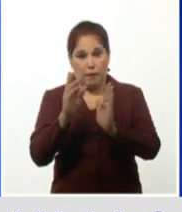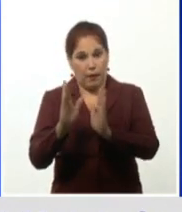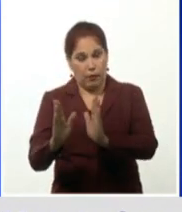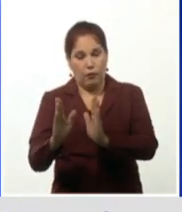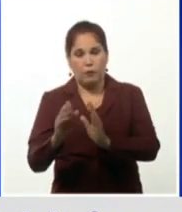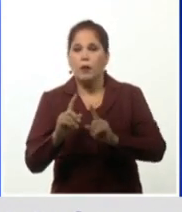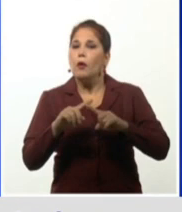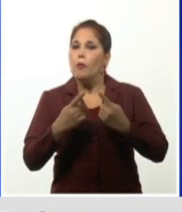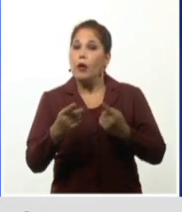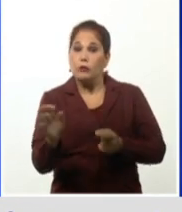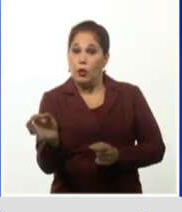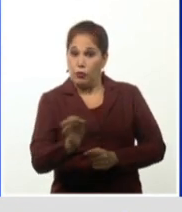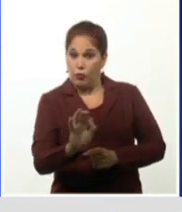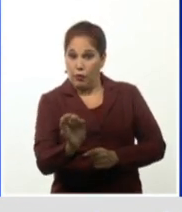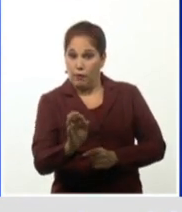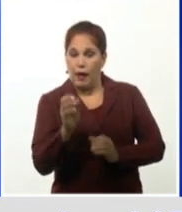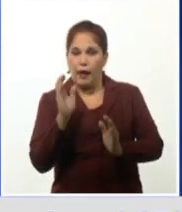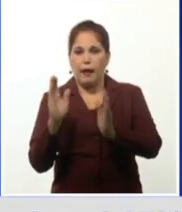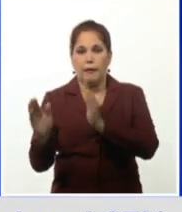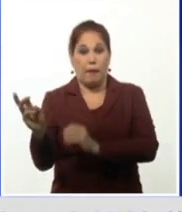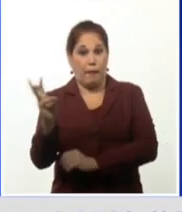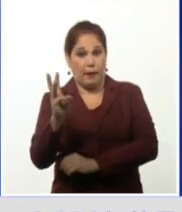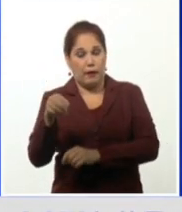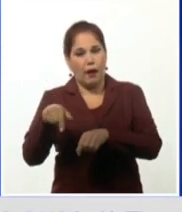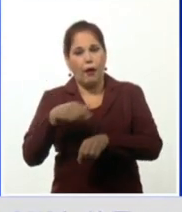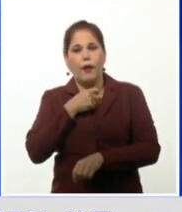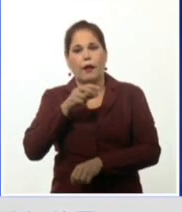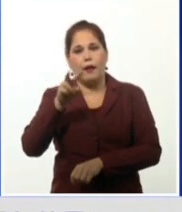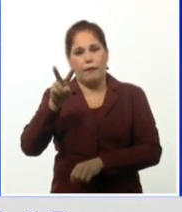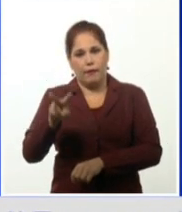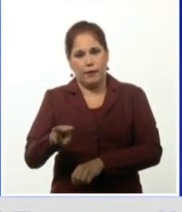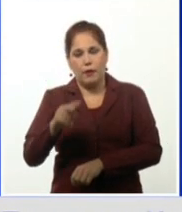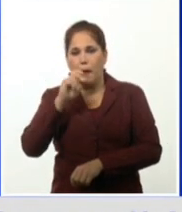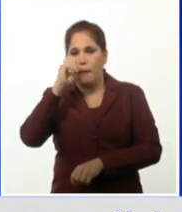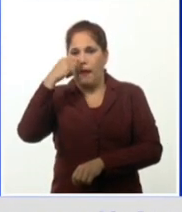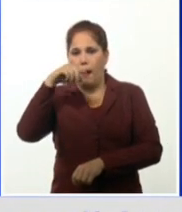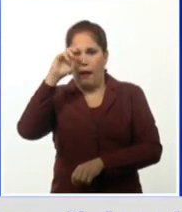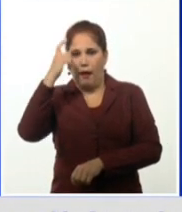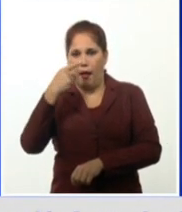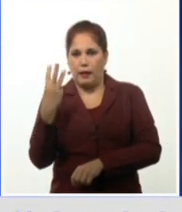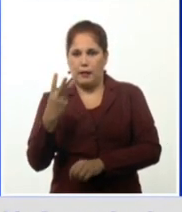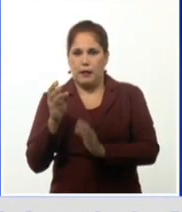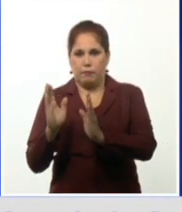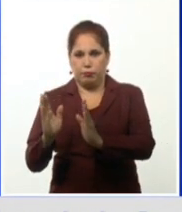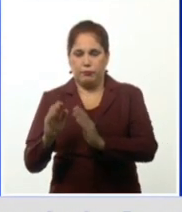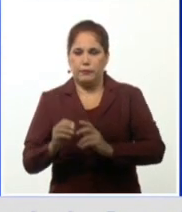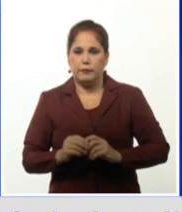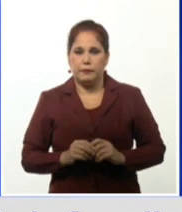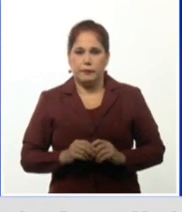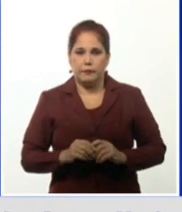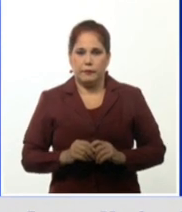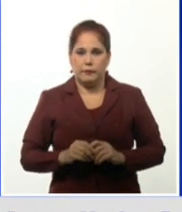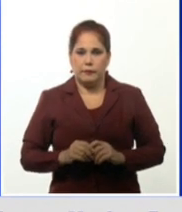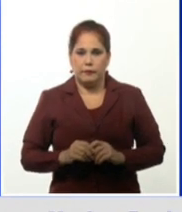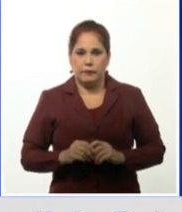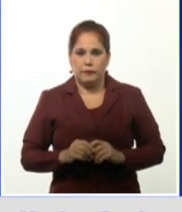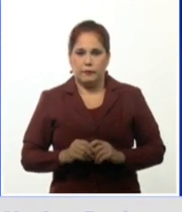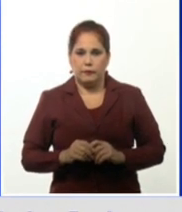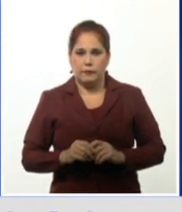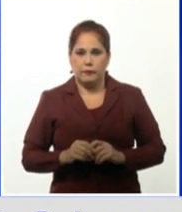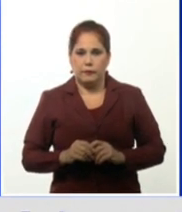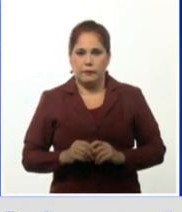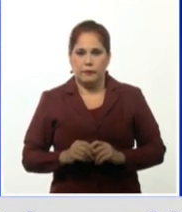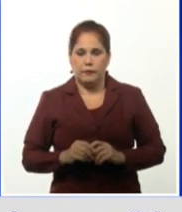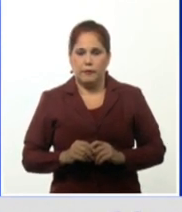porque todavía la fase 3 se encuentra en evaluación a partir de la aplicación de la tercera dosis. Usted decía que además